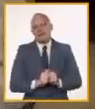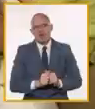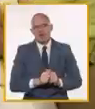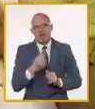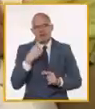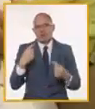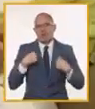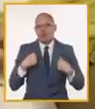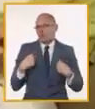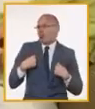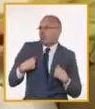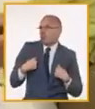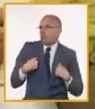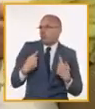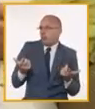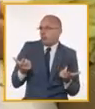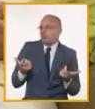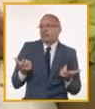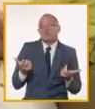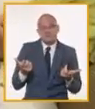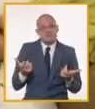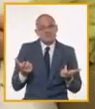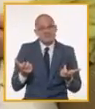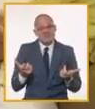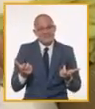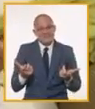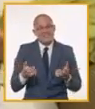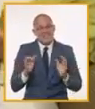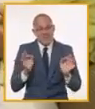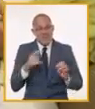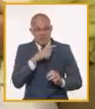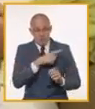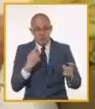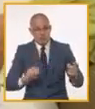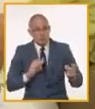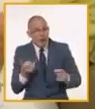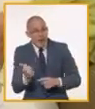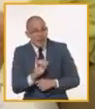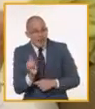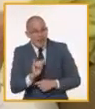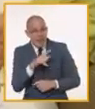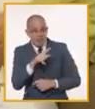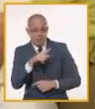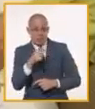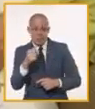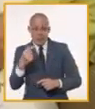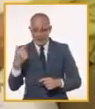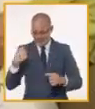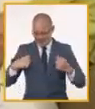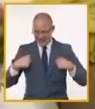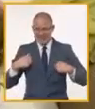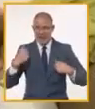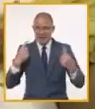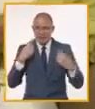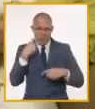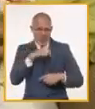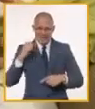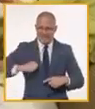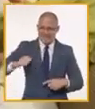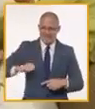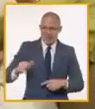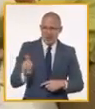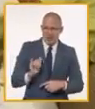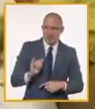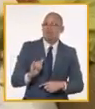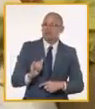Después de haber estado en la guerra, porque no dijimos que usted también combatió y también fue herido. Y porque parece